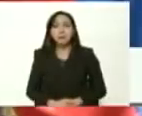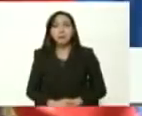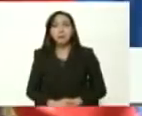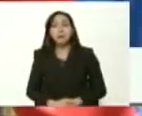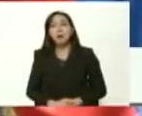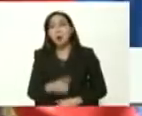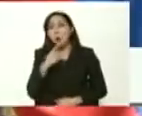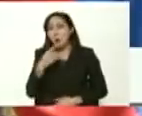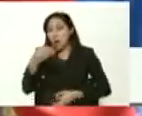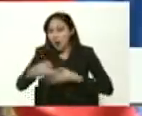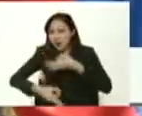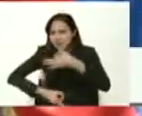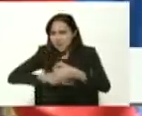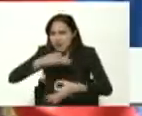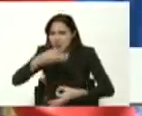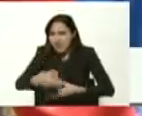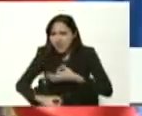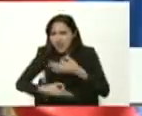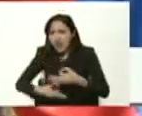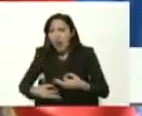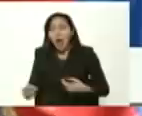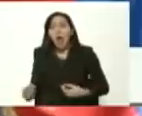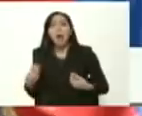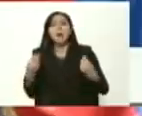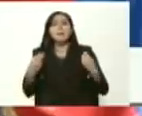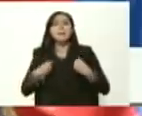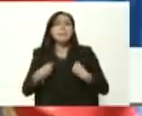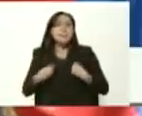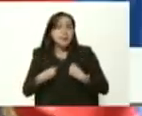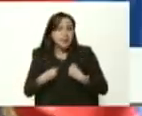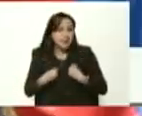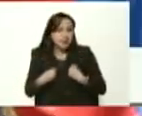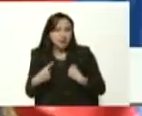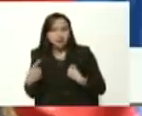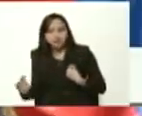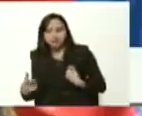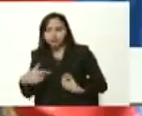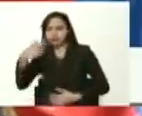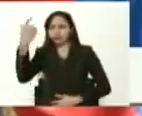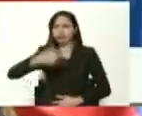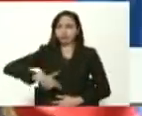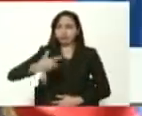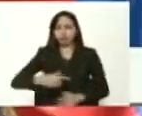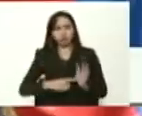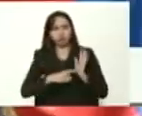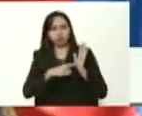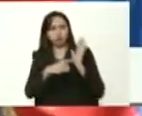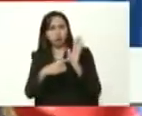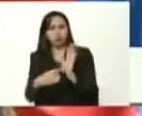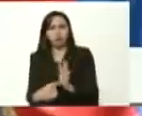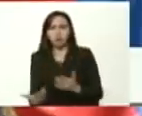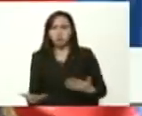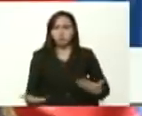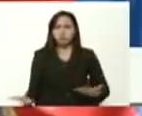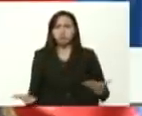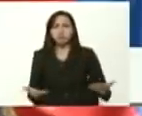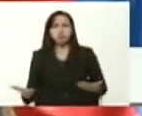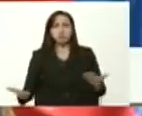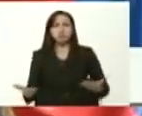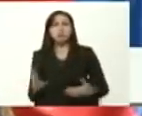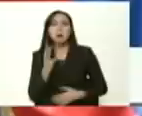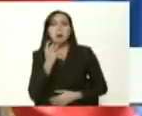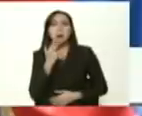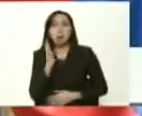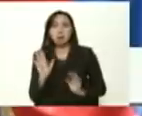Como dije, ostentando esa vida tan escandalosa de mostrar y exhibir, por